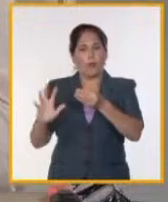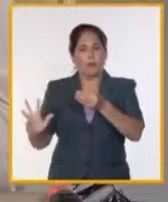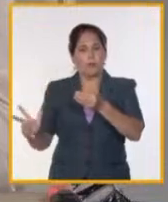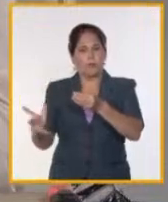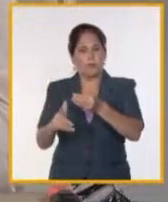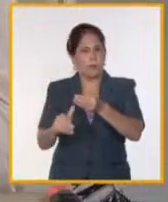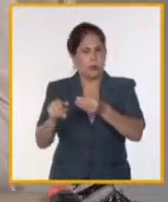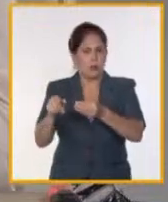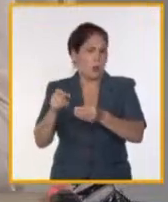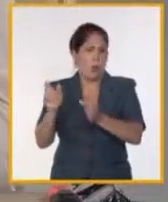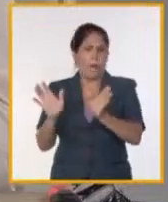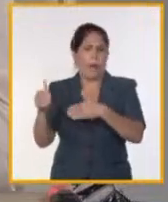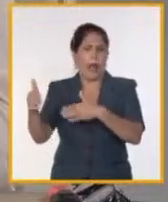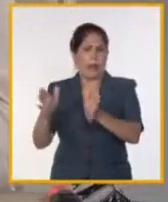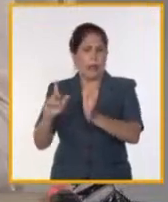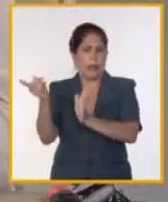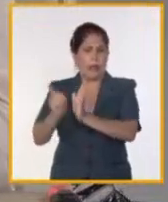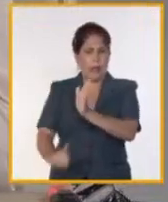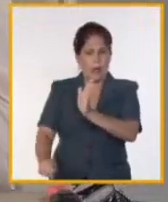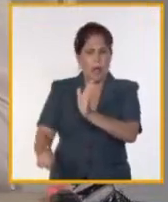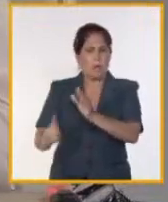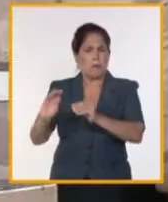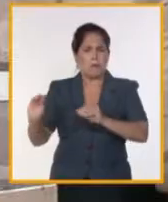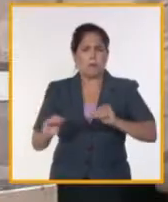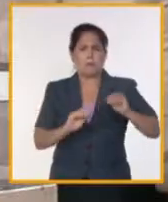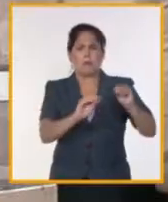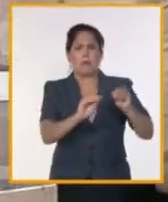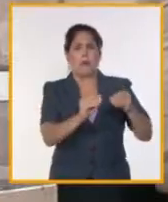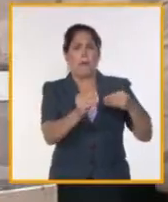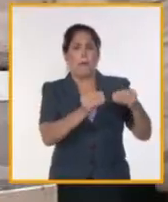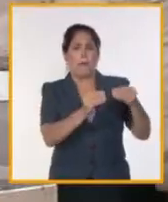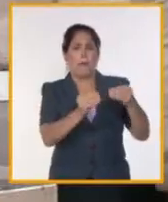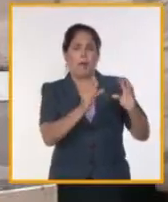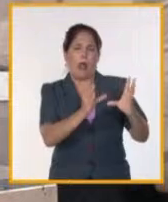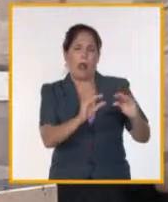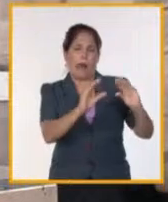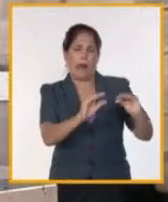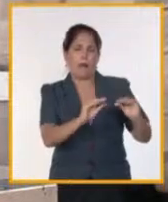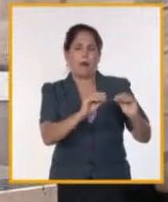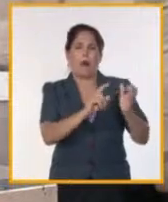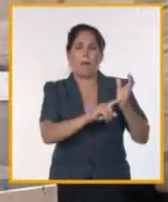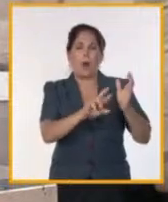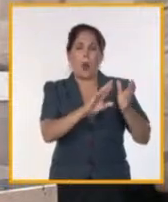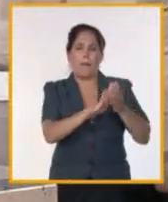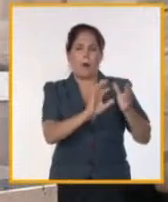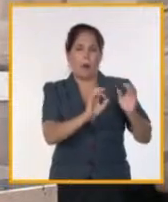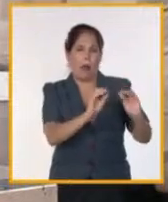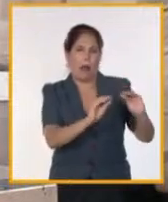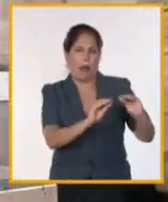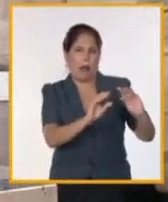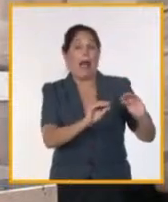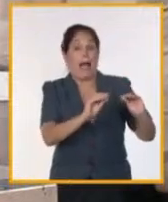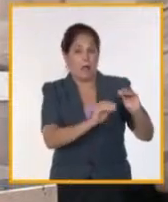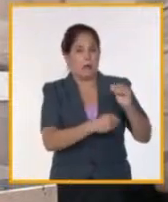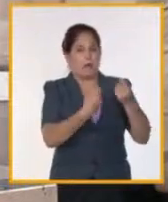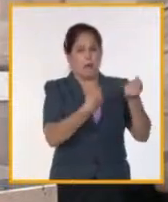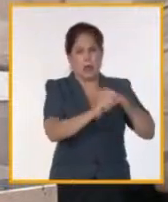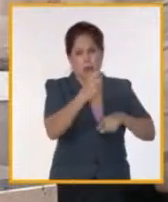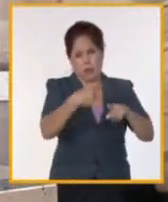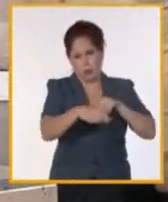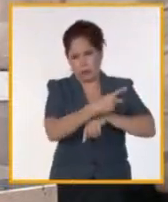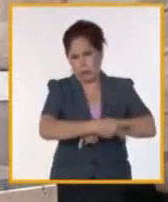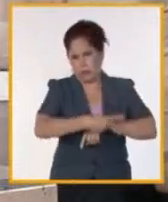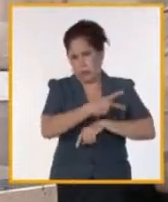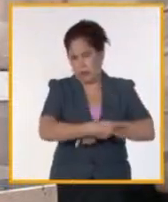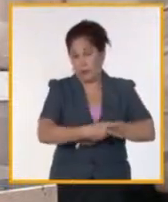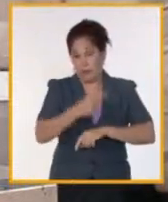de las baterías, se refina y se exporta ese plomo. O sea, que esa idea productiva sembrada por el Che a principios de la Revolución, aún